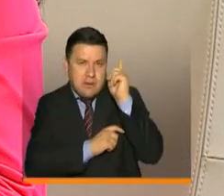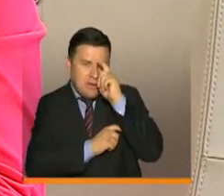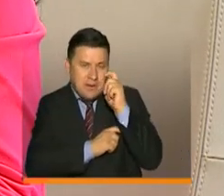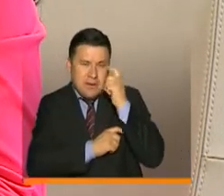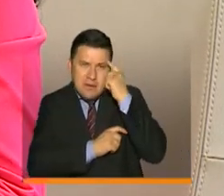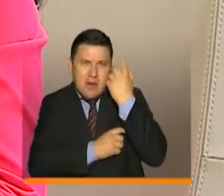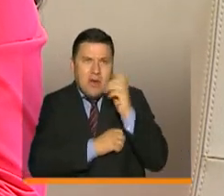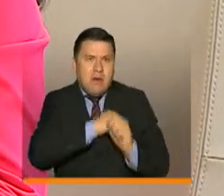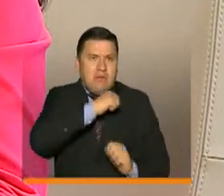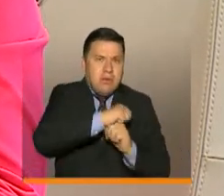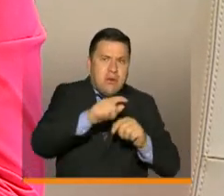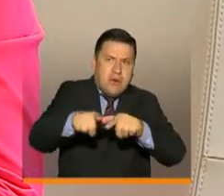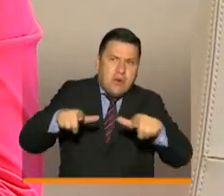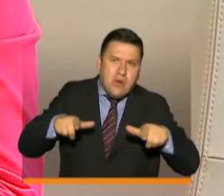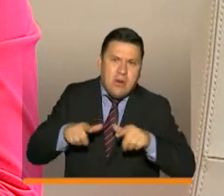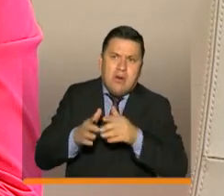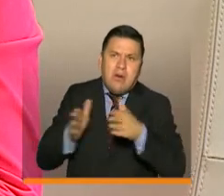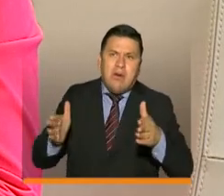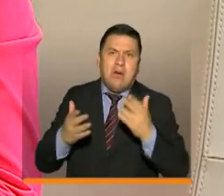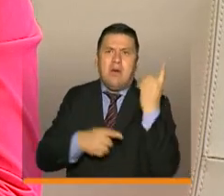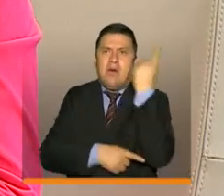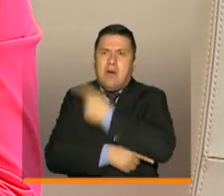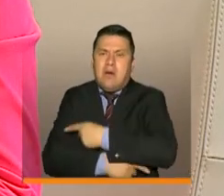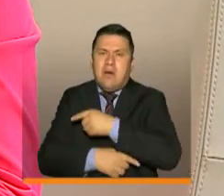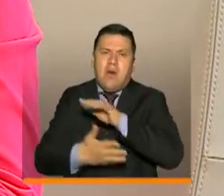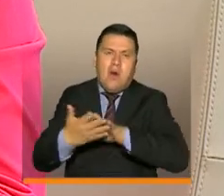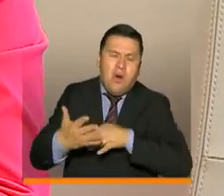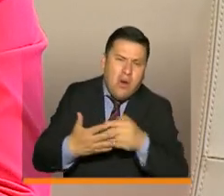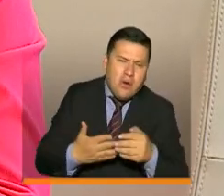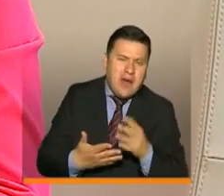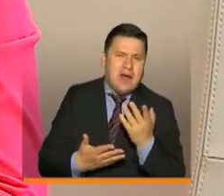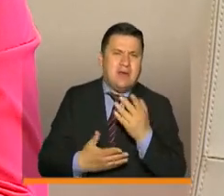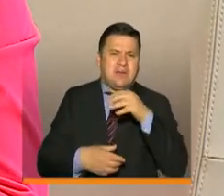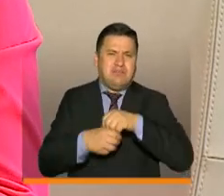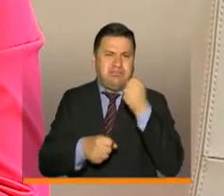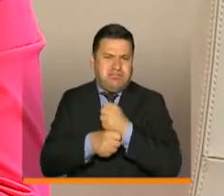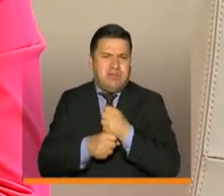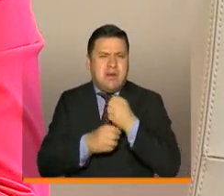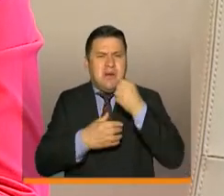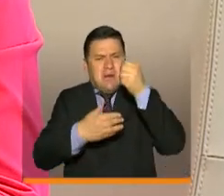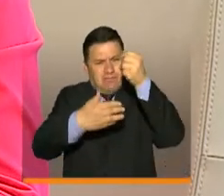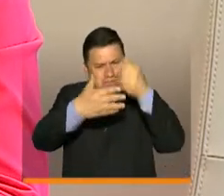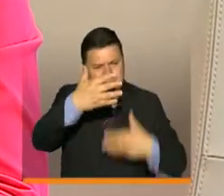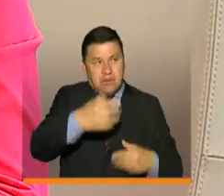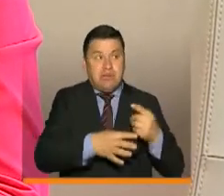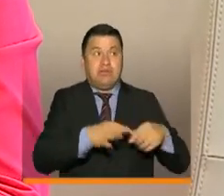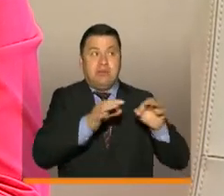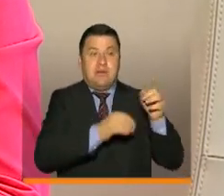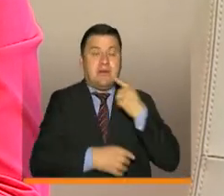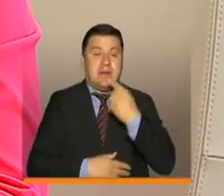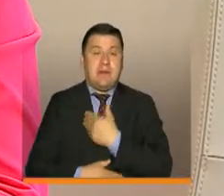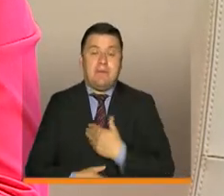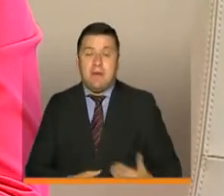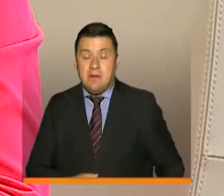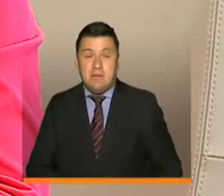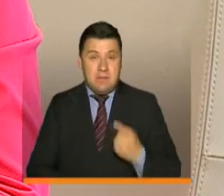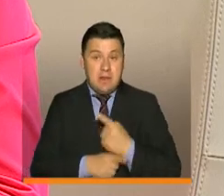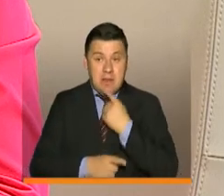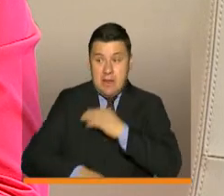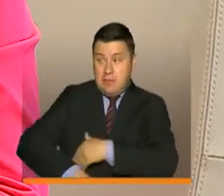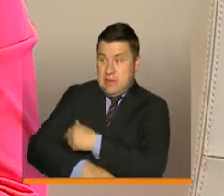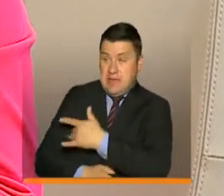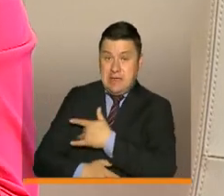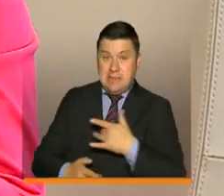con la infraestructura, con el tamaño de las jornadas, los horarios y algo muy importante que mencionó el señor presidente. Como lo decía hoy el